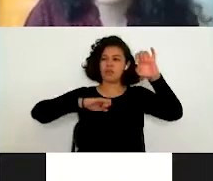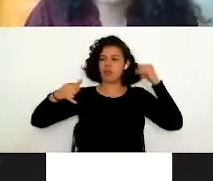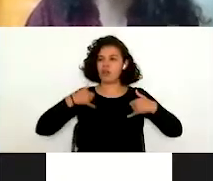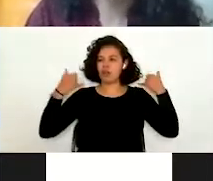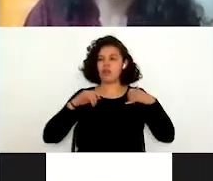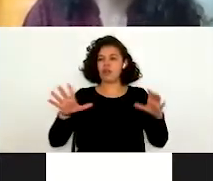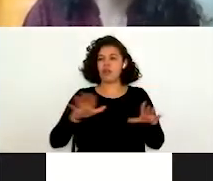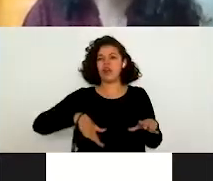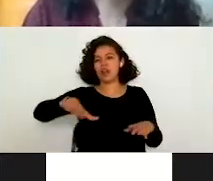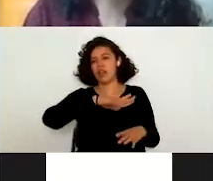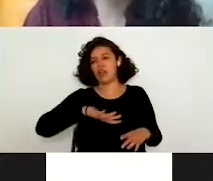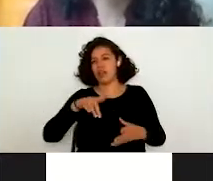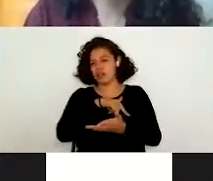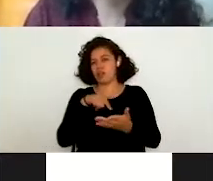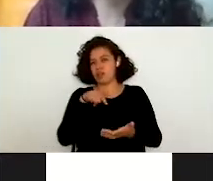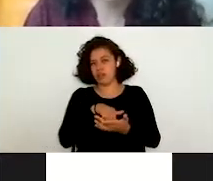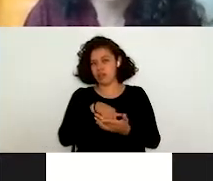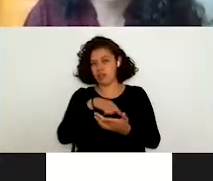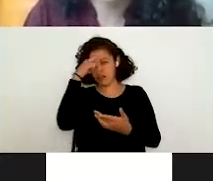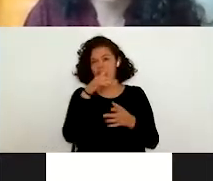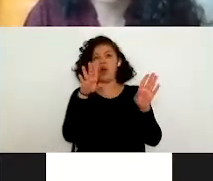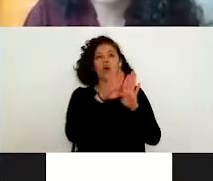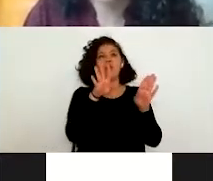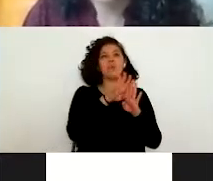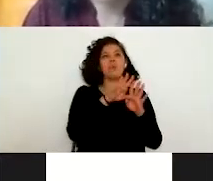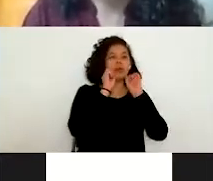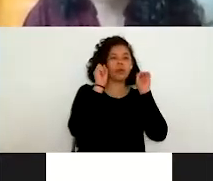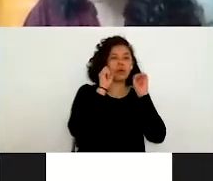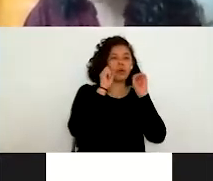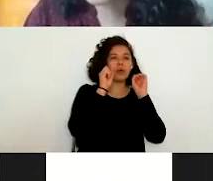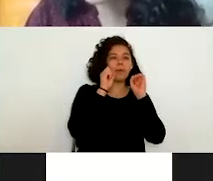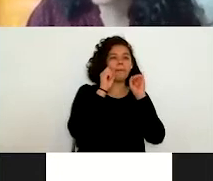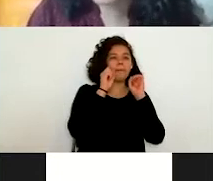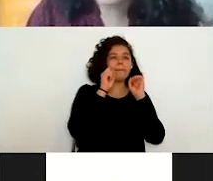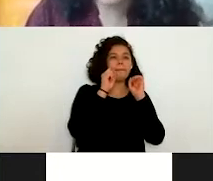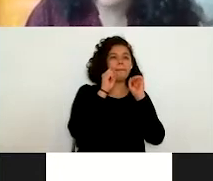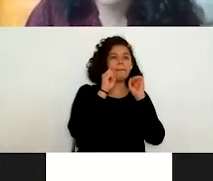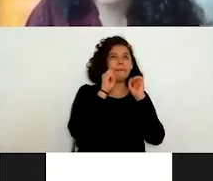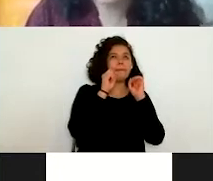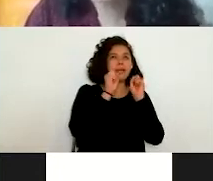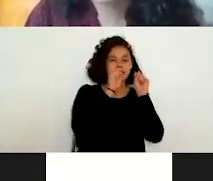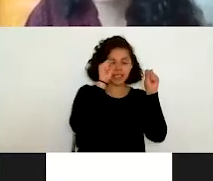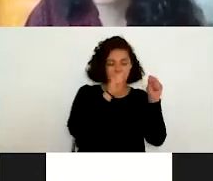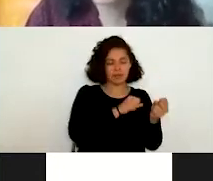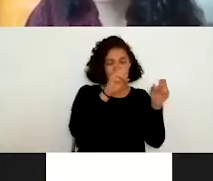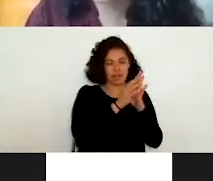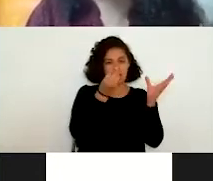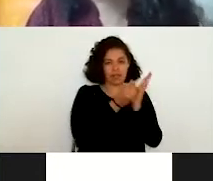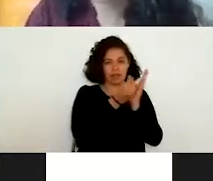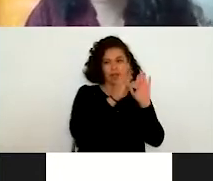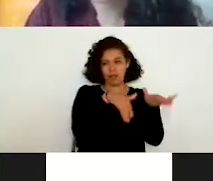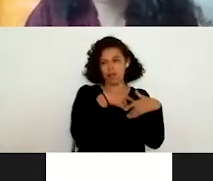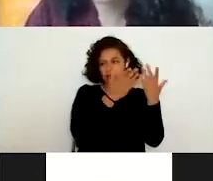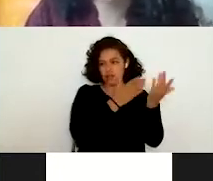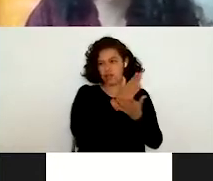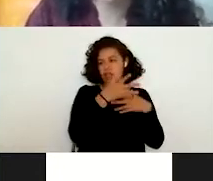colonia X a través de un sistema de capacitación integral. Tenemos la acción principal, que es incrementar, ese es